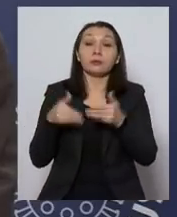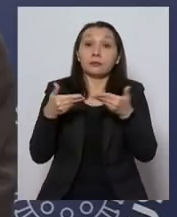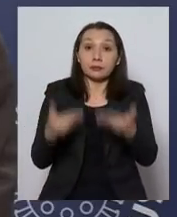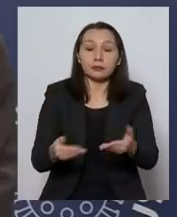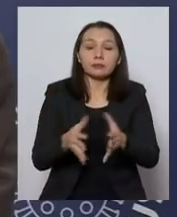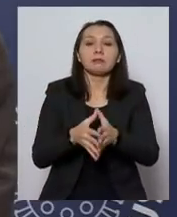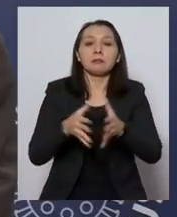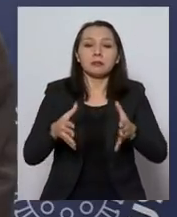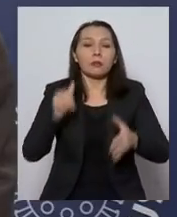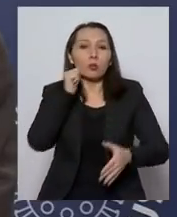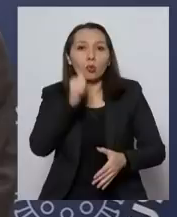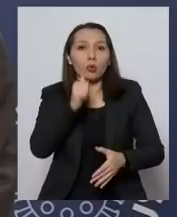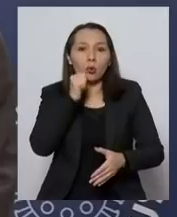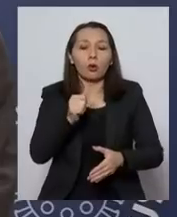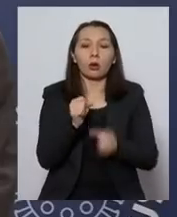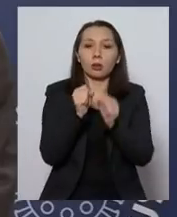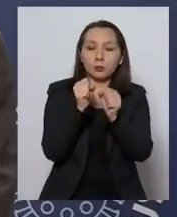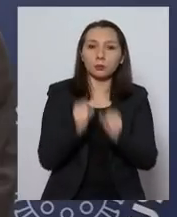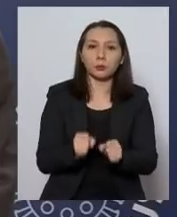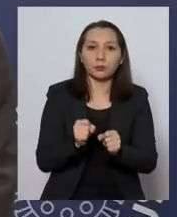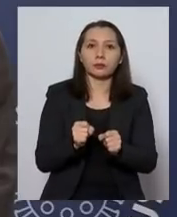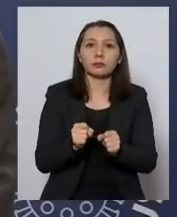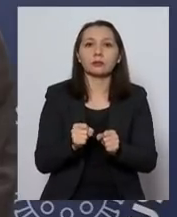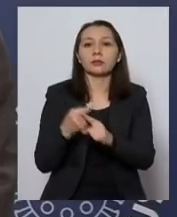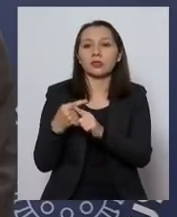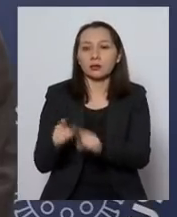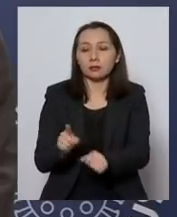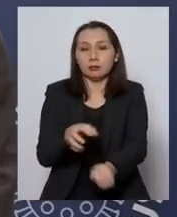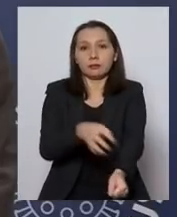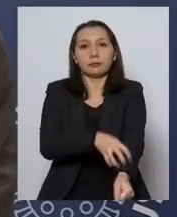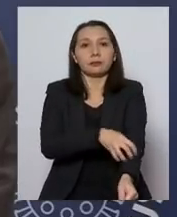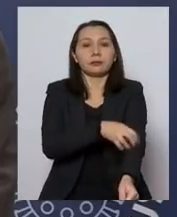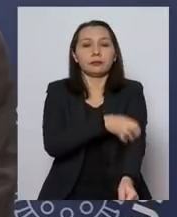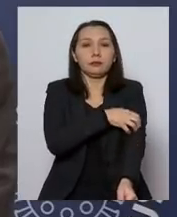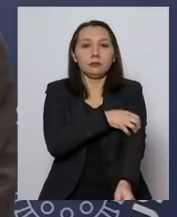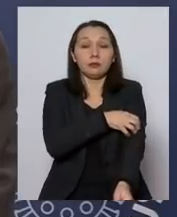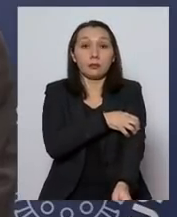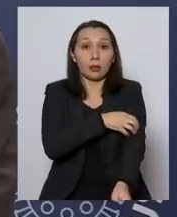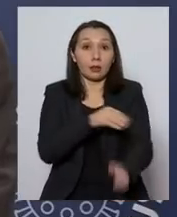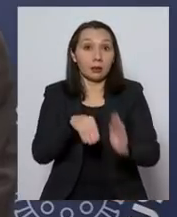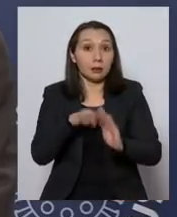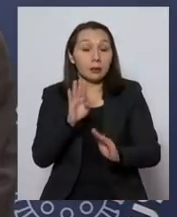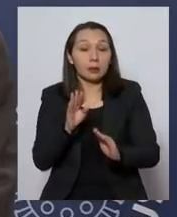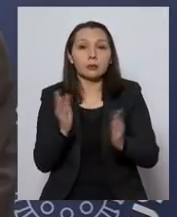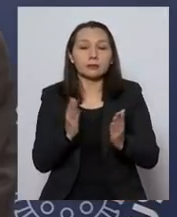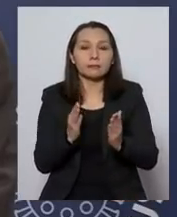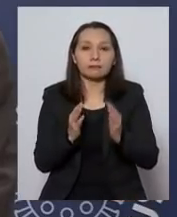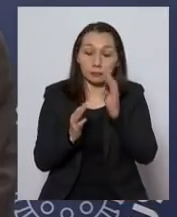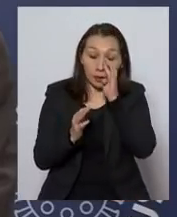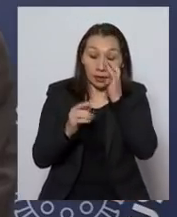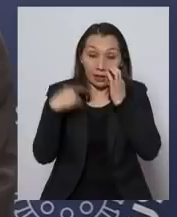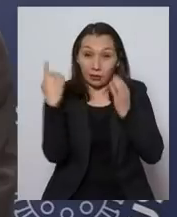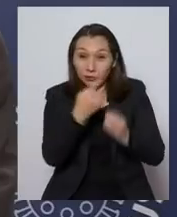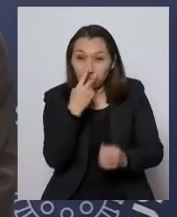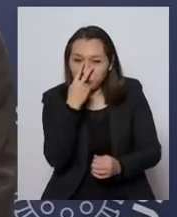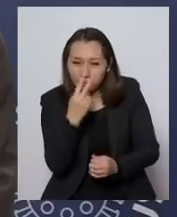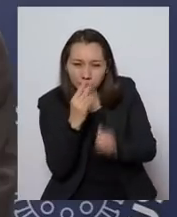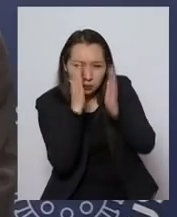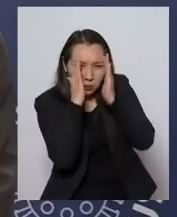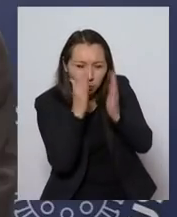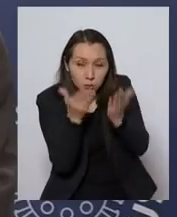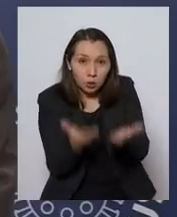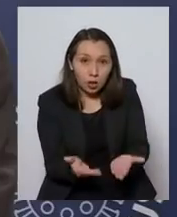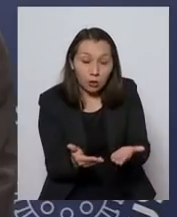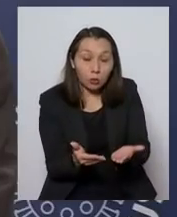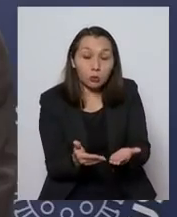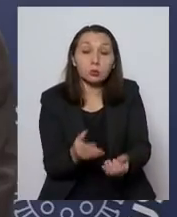aumentando todos los días la capacidad en las distintas regiones, pero sobre todo donde más nos estamos focalizados hoy día,